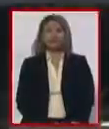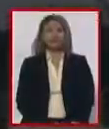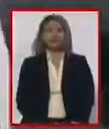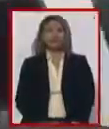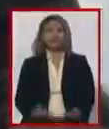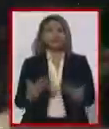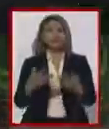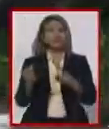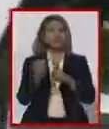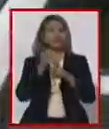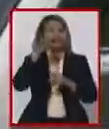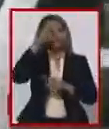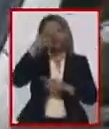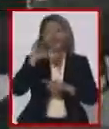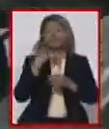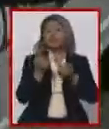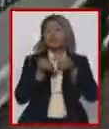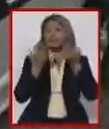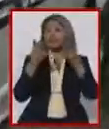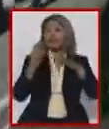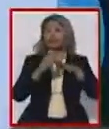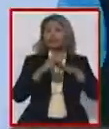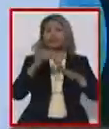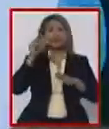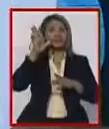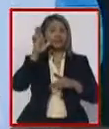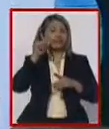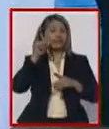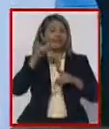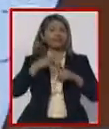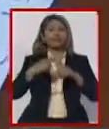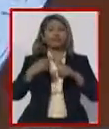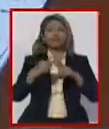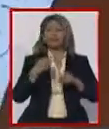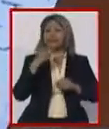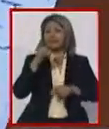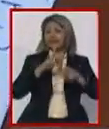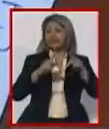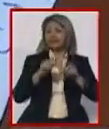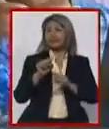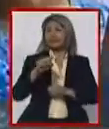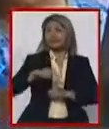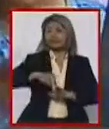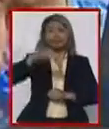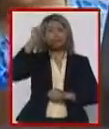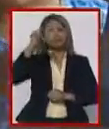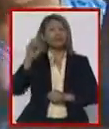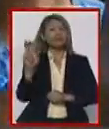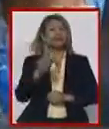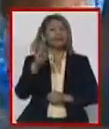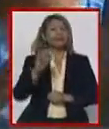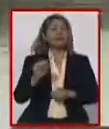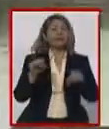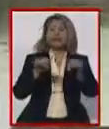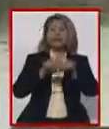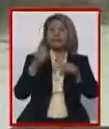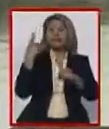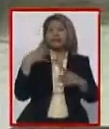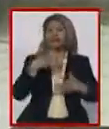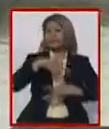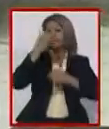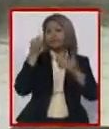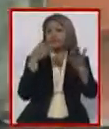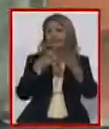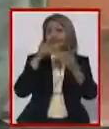De esta manera fue golpeado el hombre, quien confesó haber violado a su hijastra de 13 años. Los vecinos del Satélite Norte utilizaron sus zapatos para